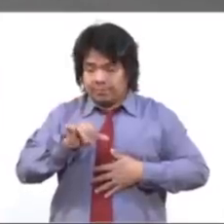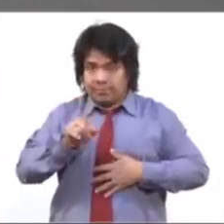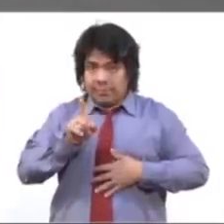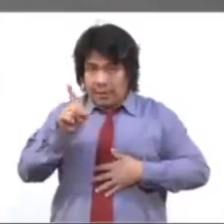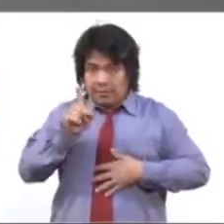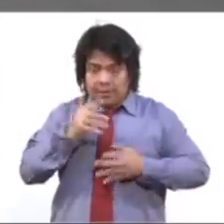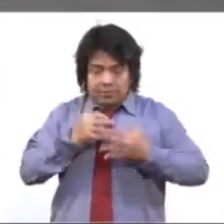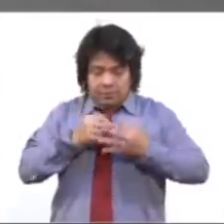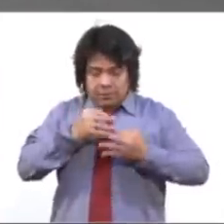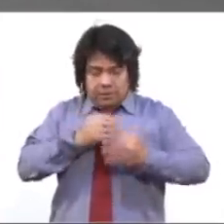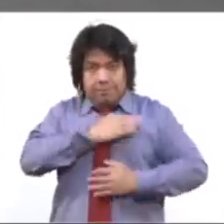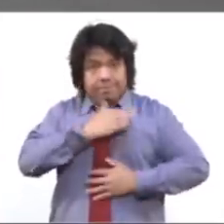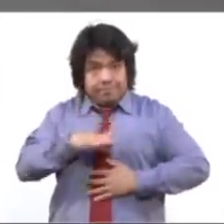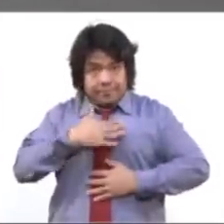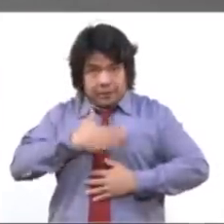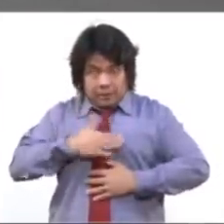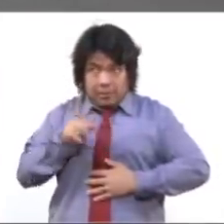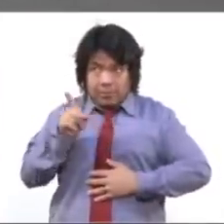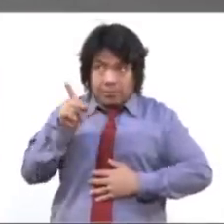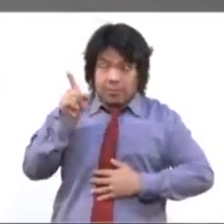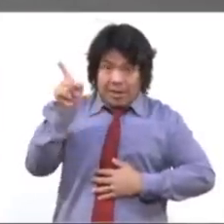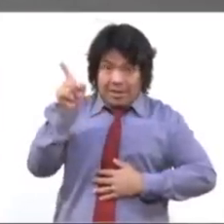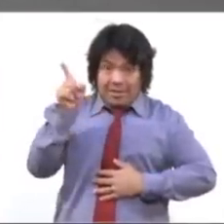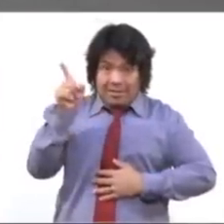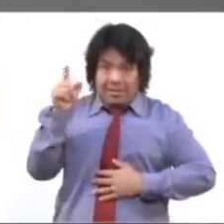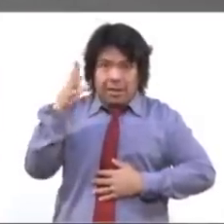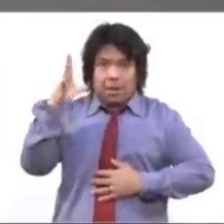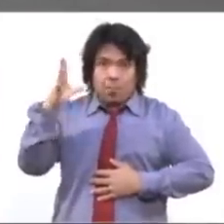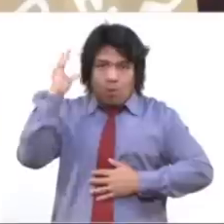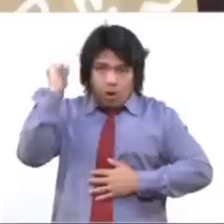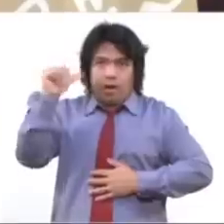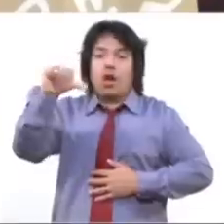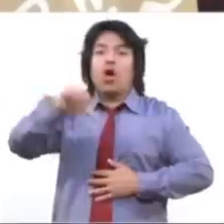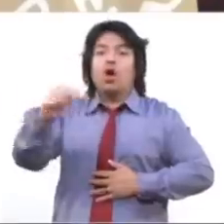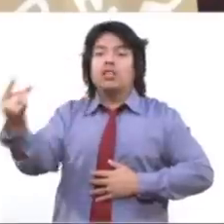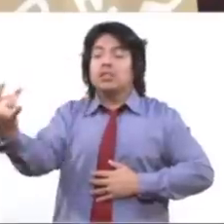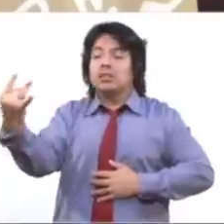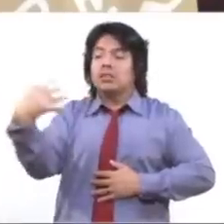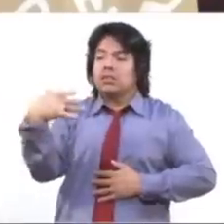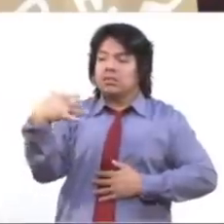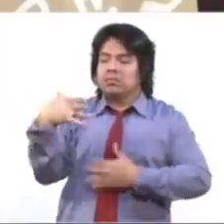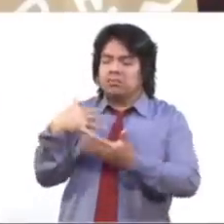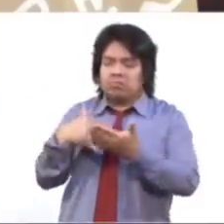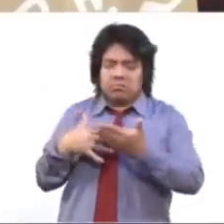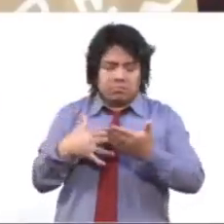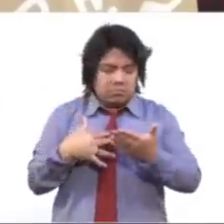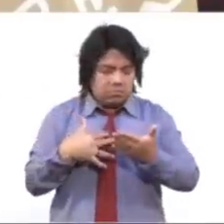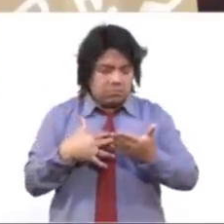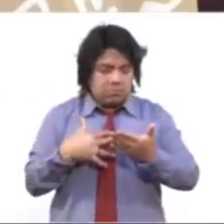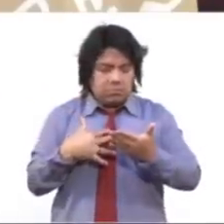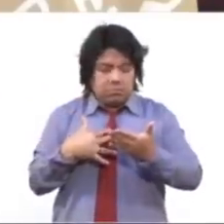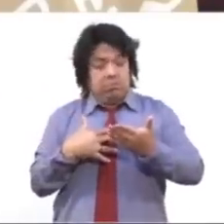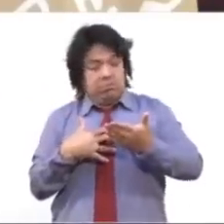la Fiscalía de Morelos a la Fiscalía de la Ciudad de México para decirle que hasta el 13 de noviembre